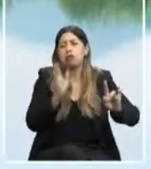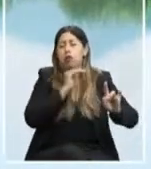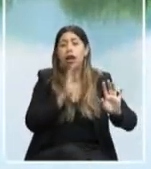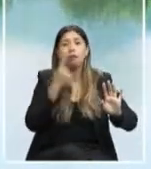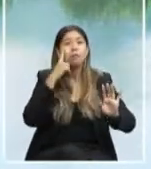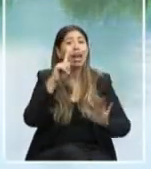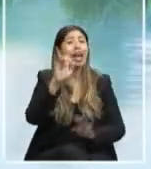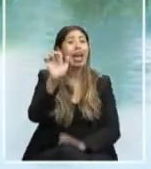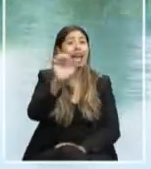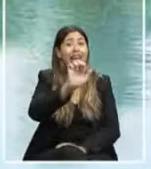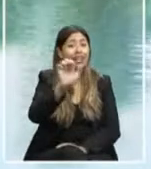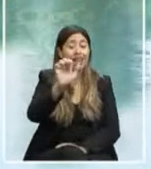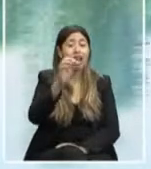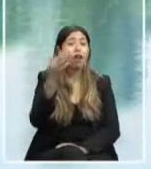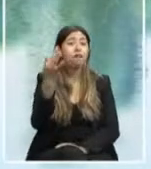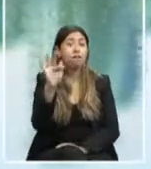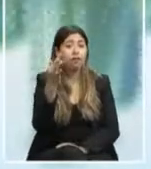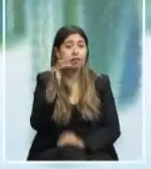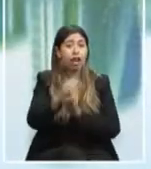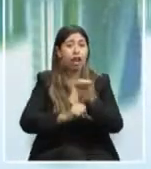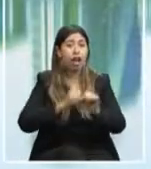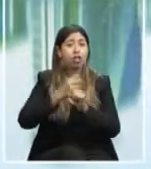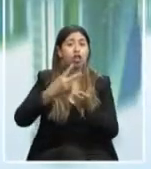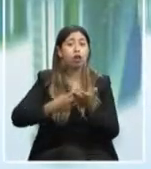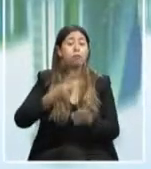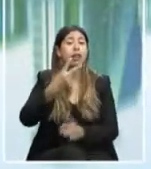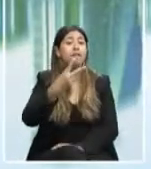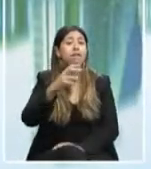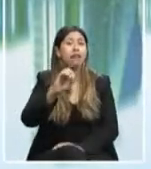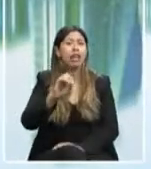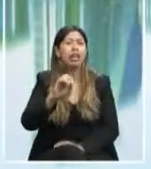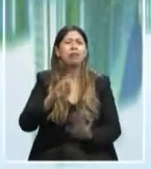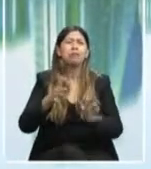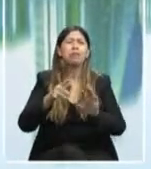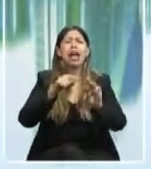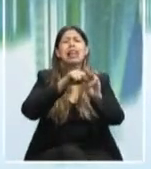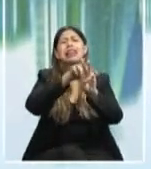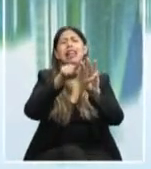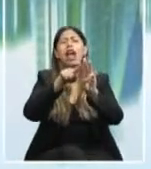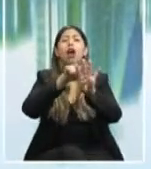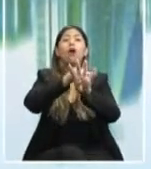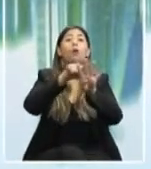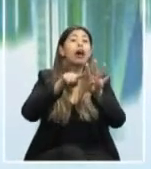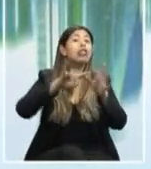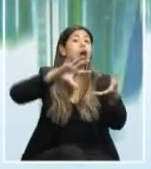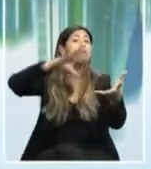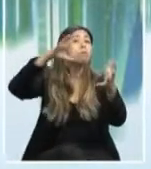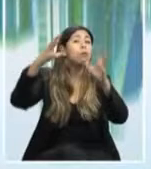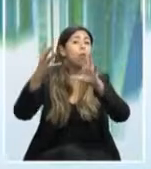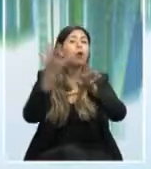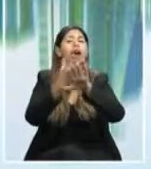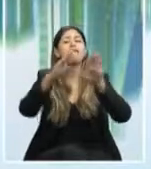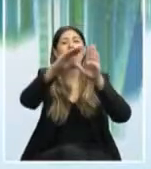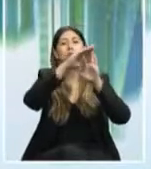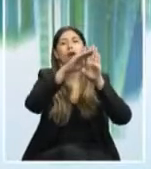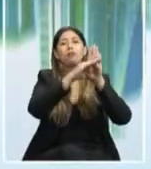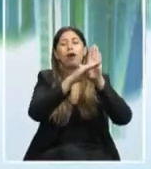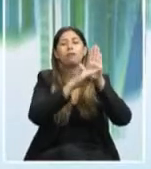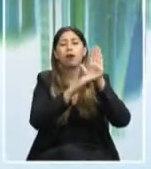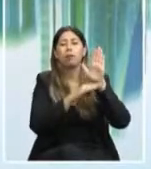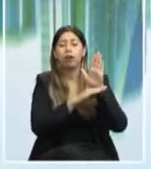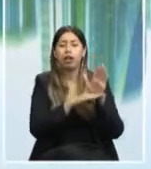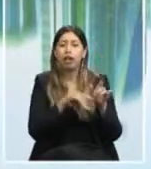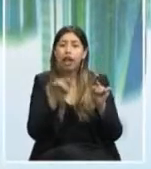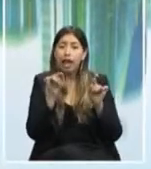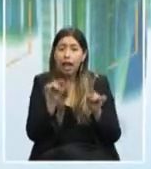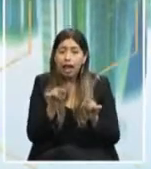febrero del 2020, solo habían 3 o 4 protocolos académicos en el mundo para poder desarrollarlo. Y en ese